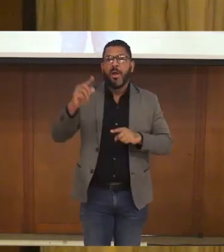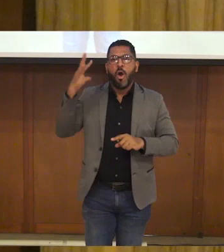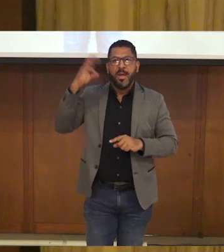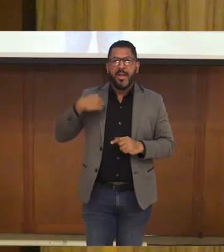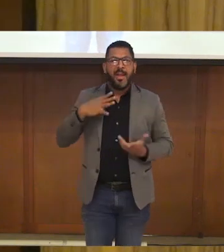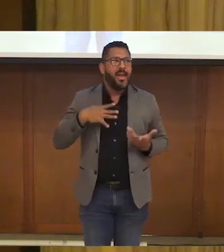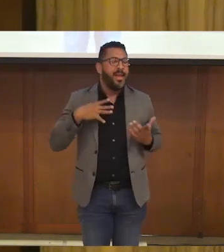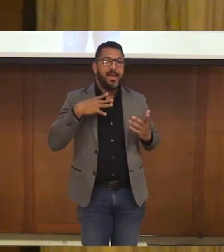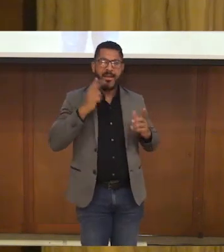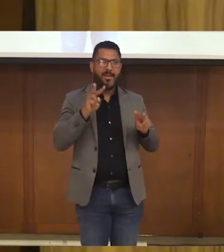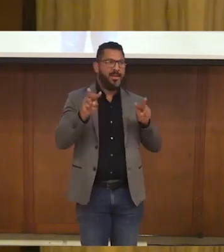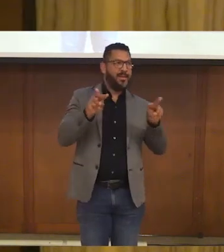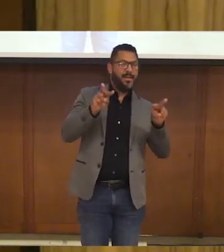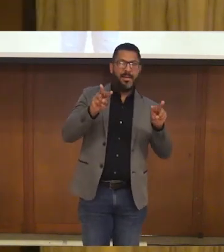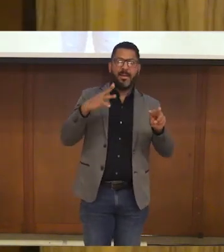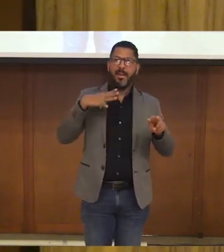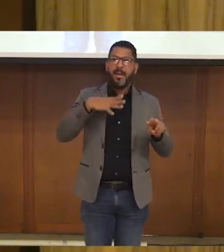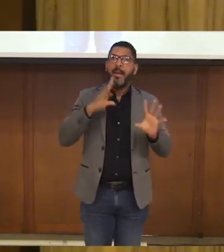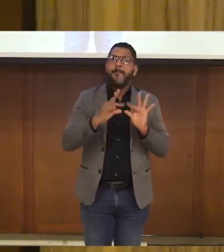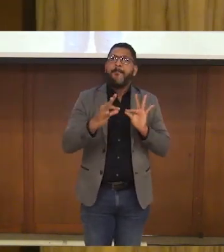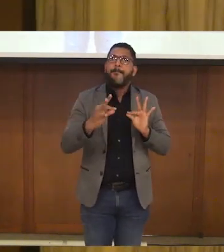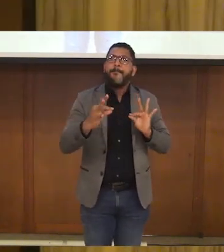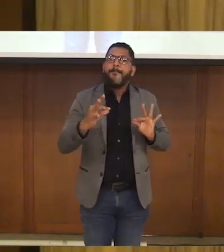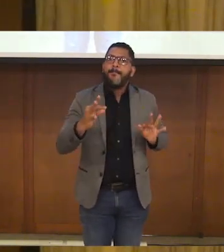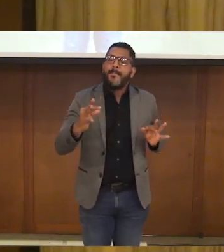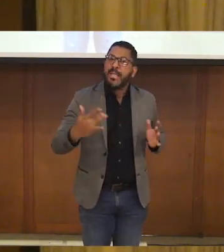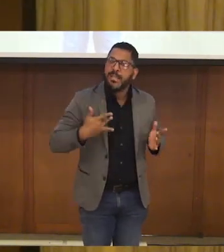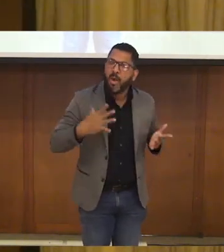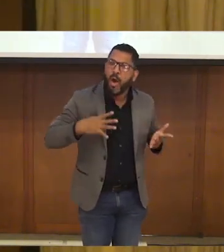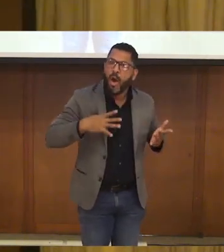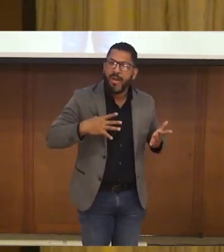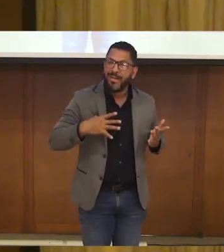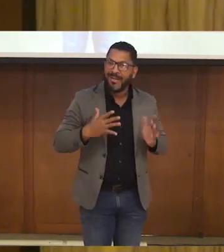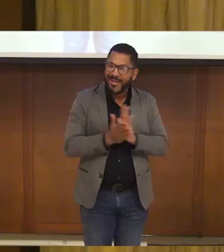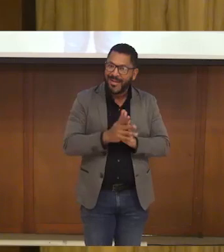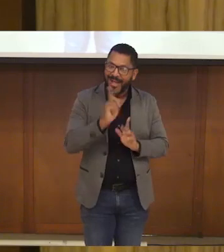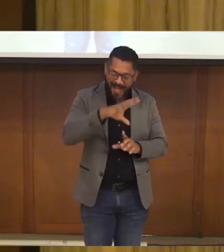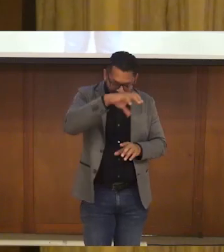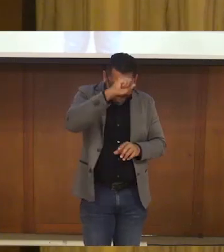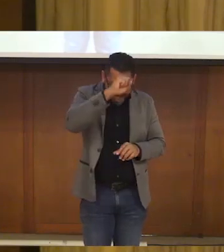que se incomodan con el silencio y es muy importante aprender de ello.